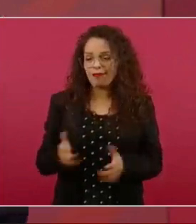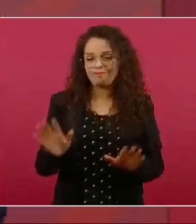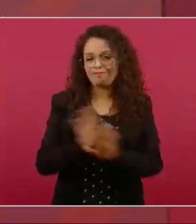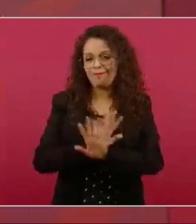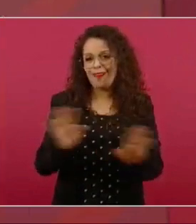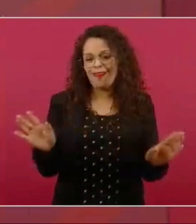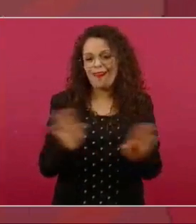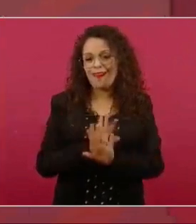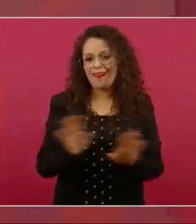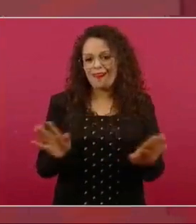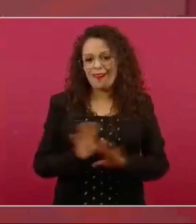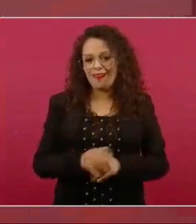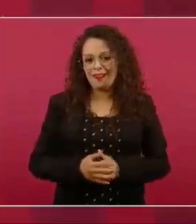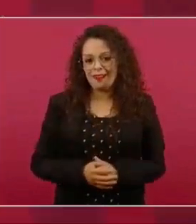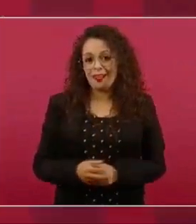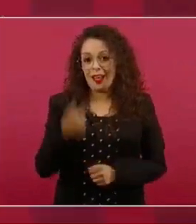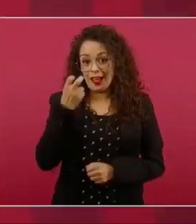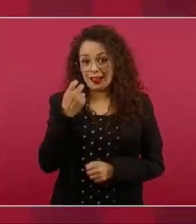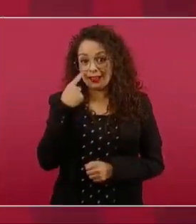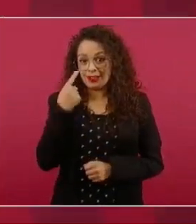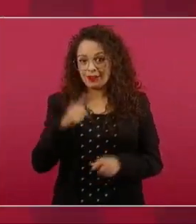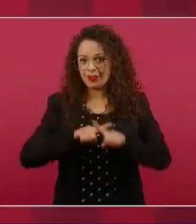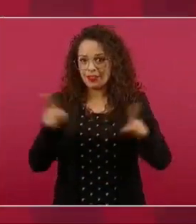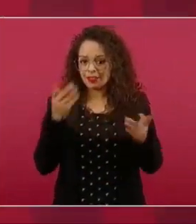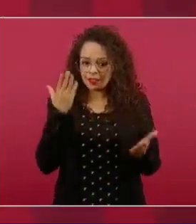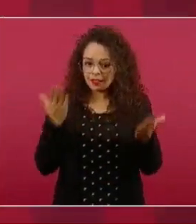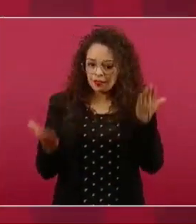Esa es la diferencia entre